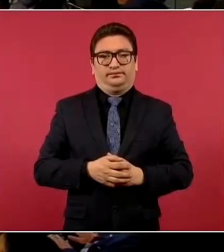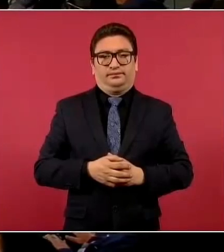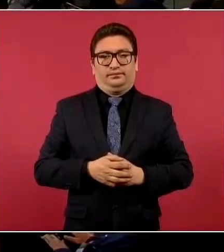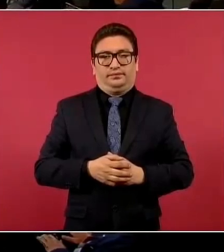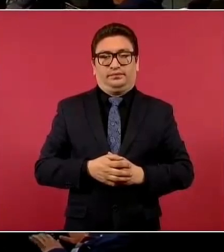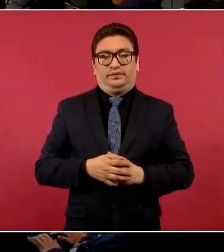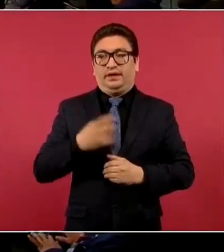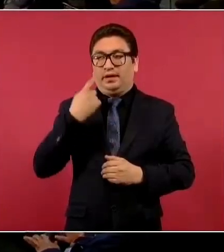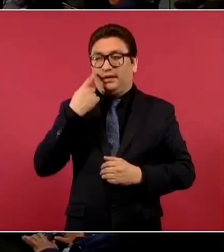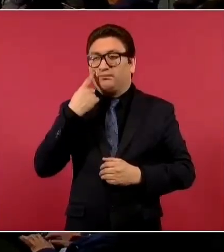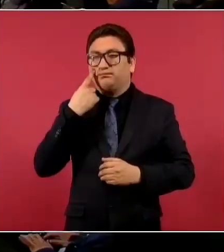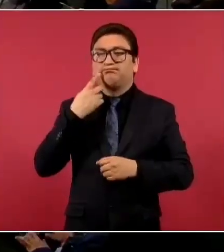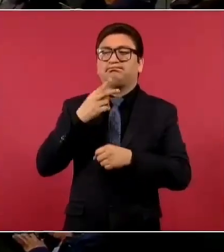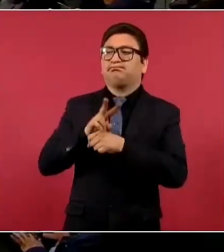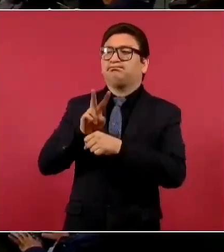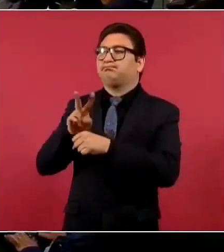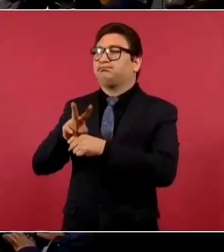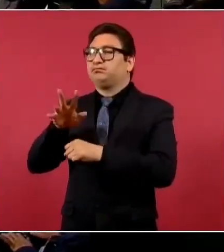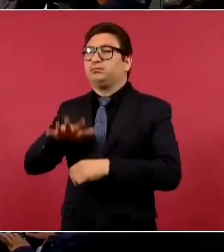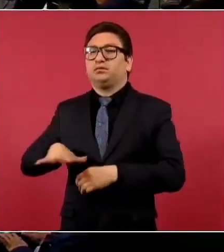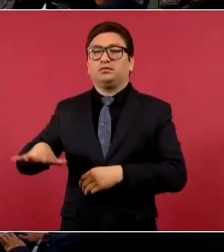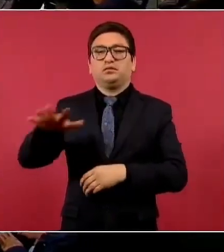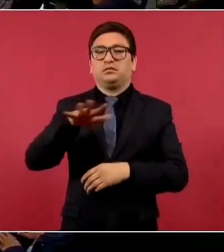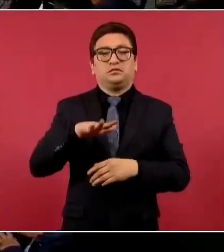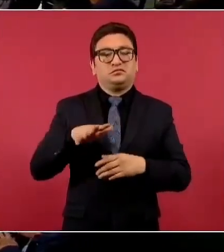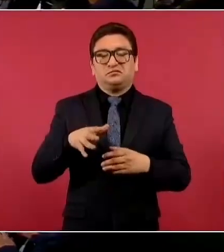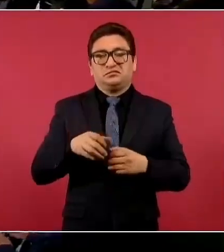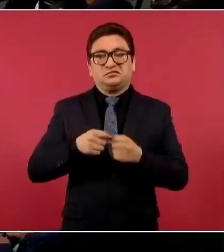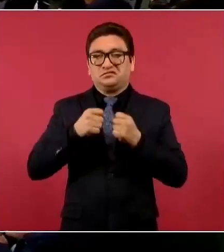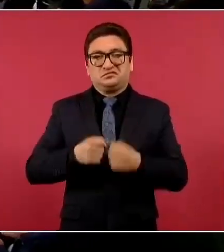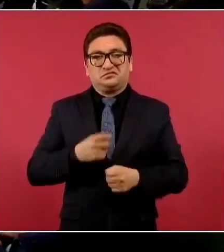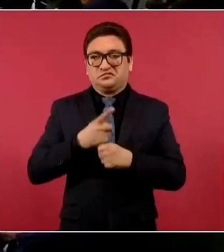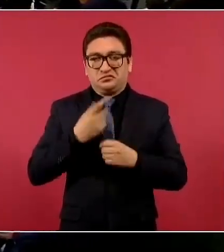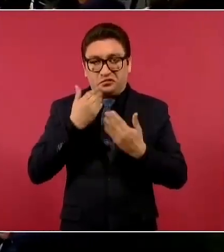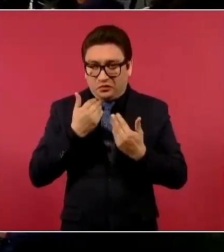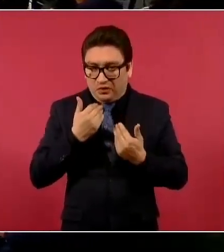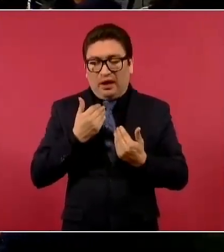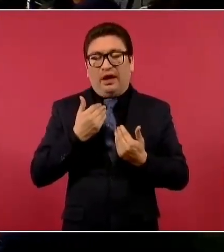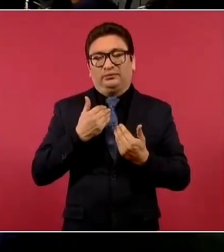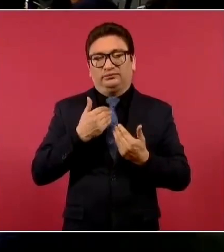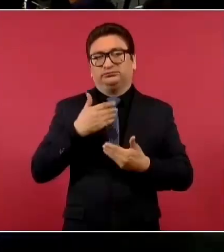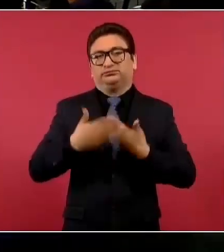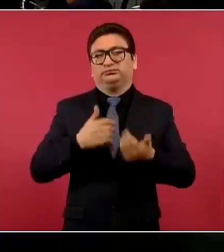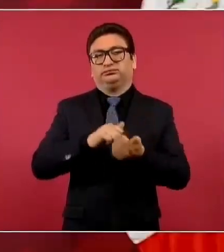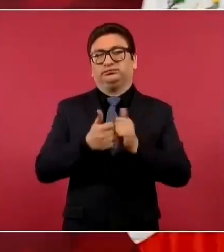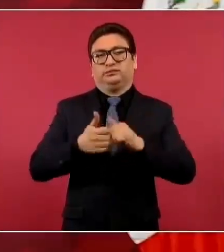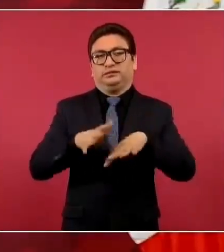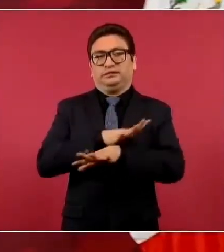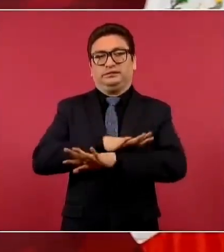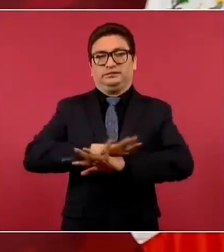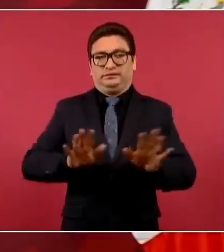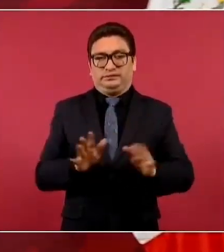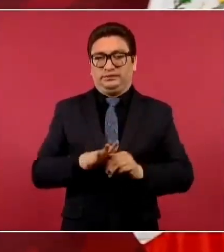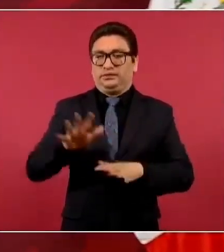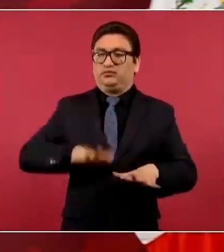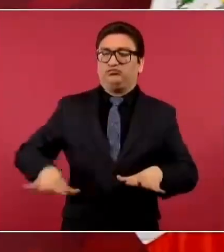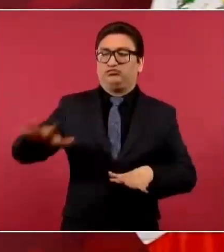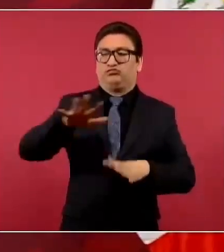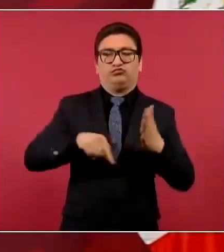ha cambiado la situación de inseguridad que prevalecía en esa zona.